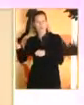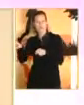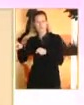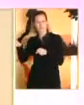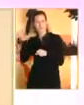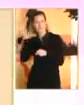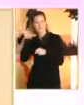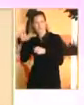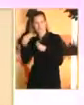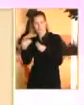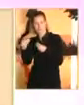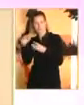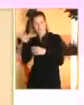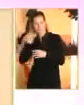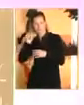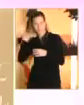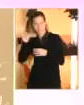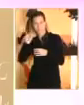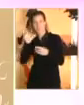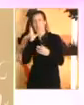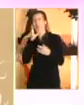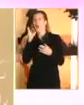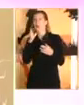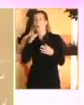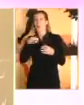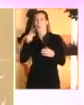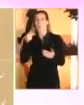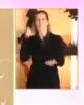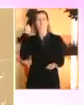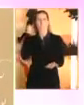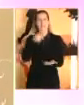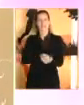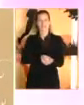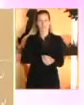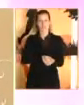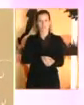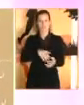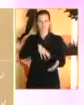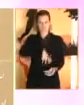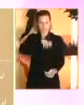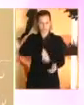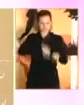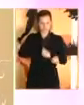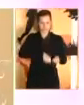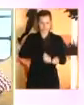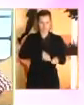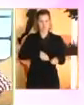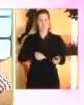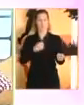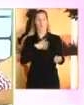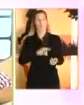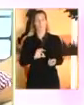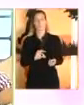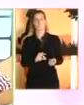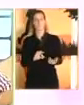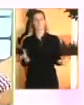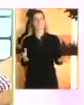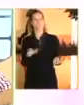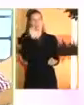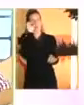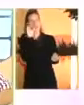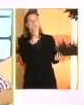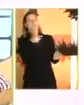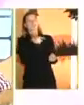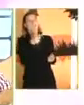la oiría. Un martillo neumático podría ser 110 decibelios. ¿Cómo trabajáis, Erika, con